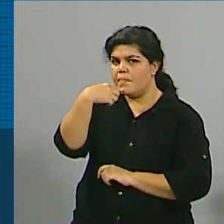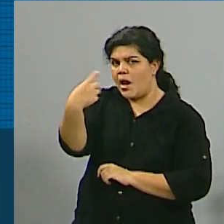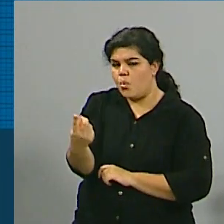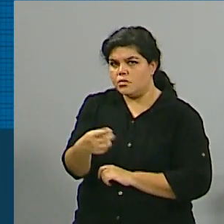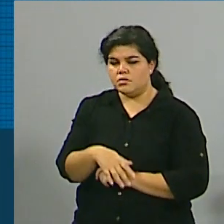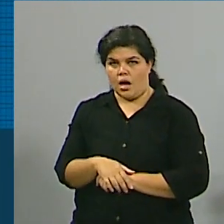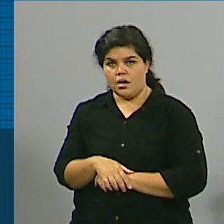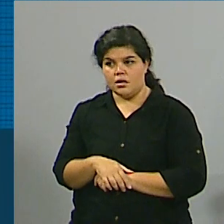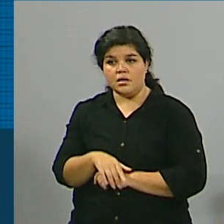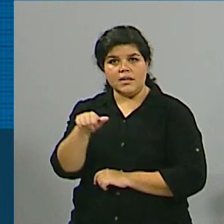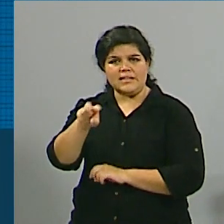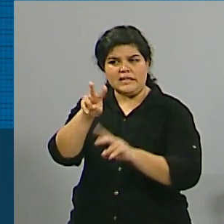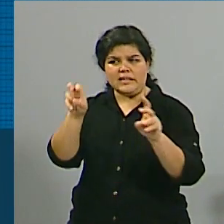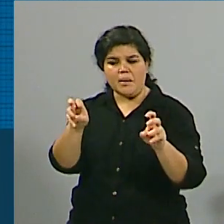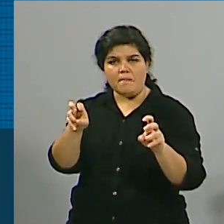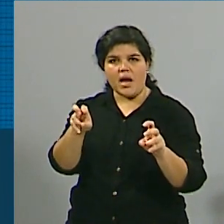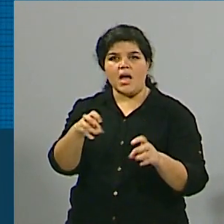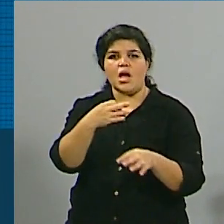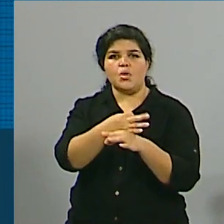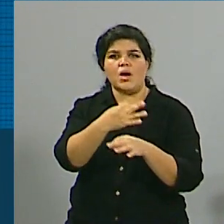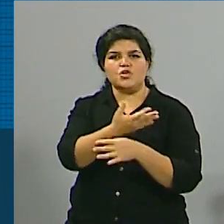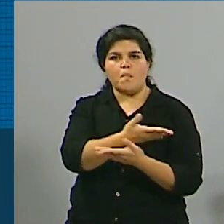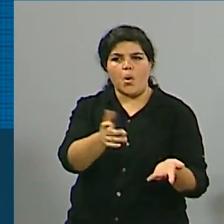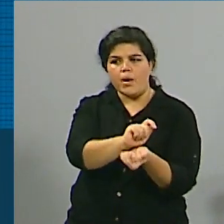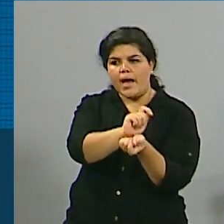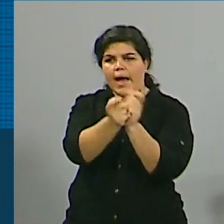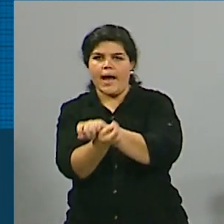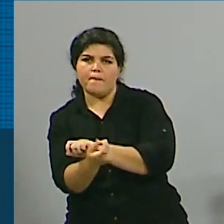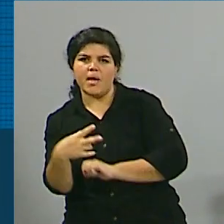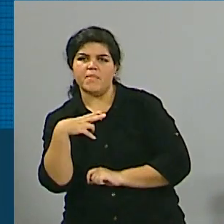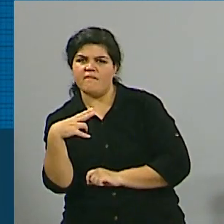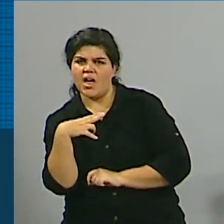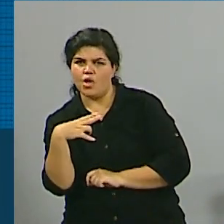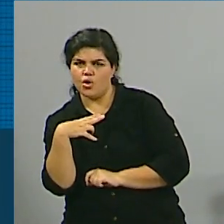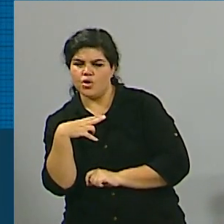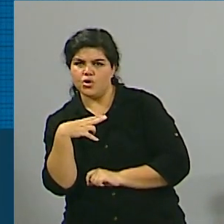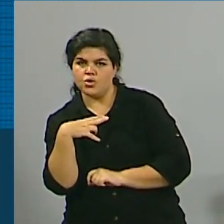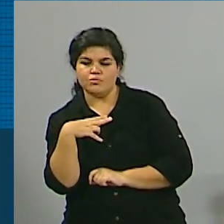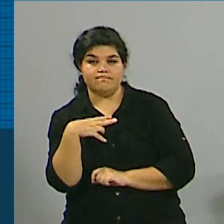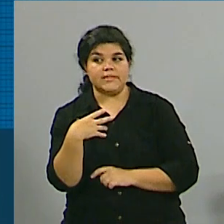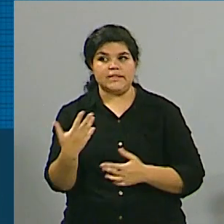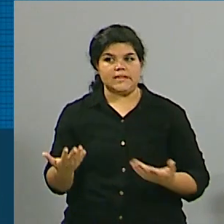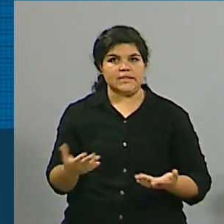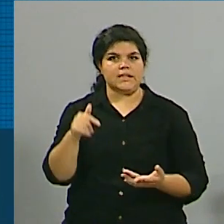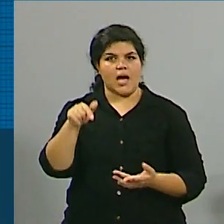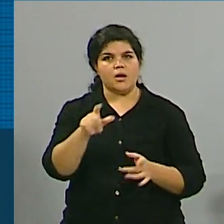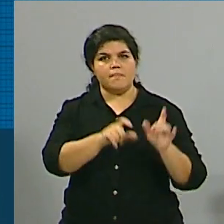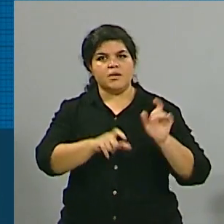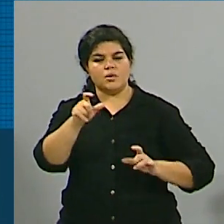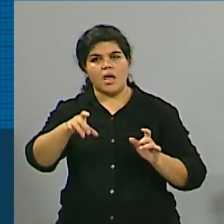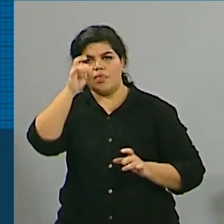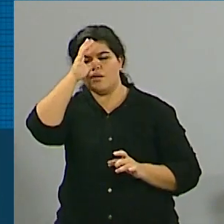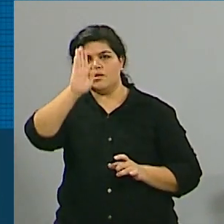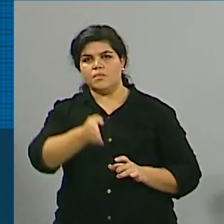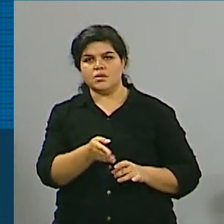argentinos estaría de acuerdo con privatizar la educación pública. Sí, también pienso en lo que viene sucediendo en estos días